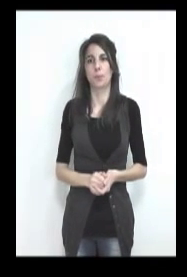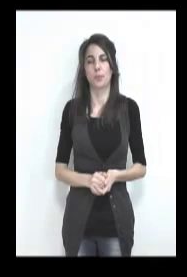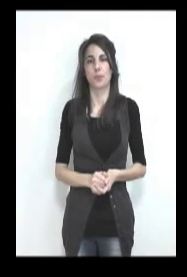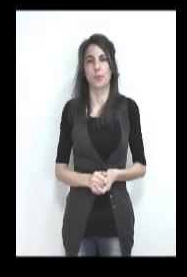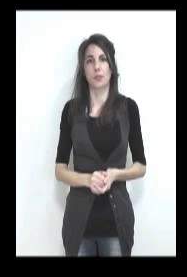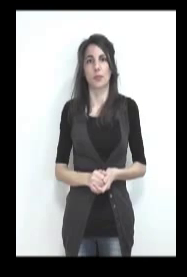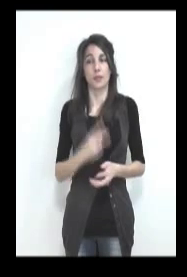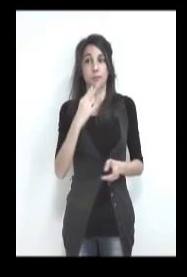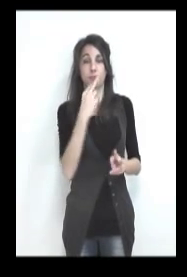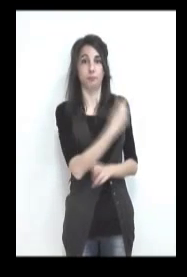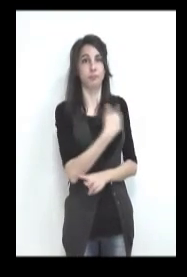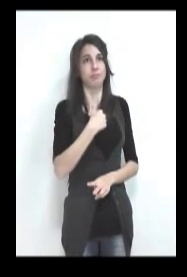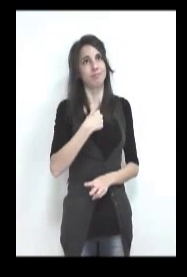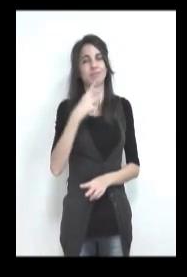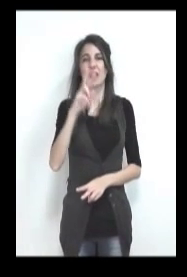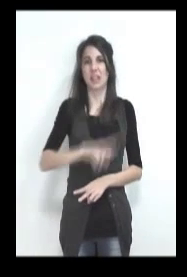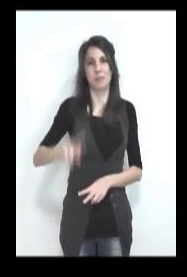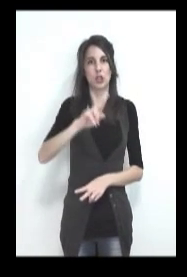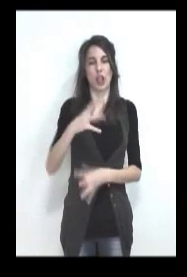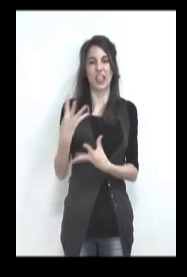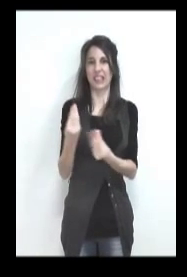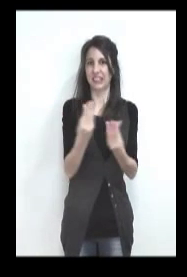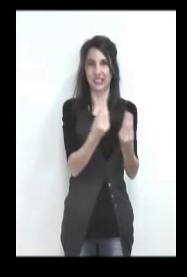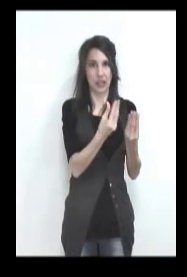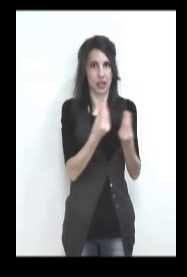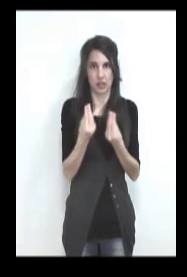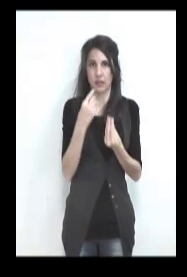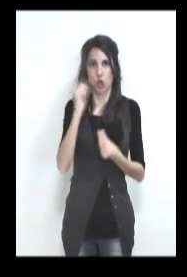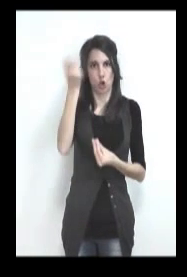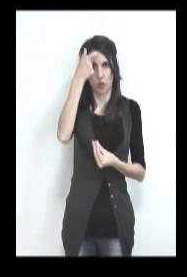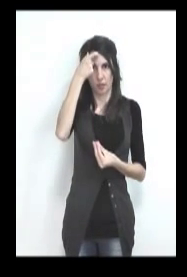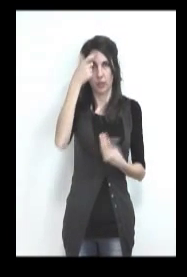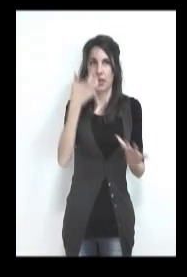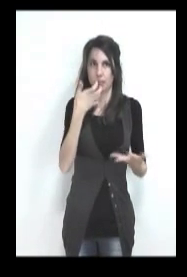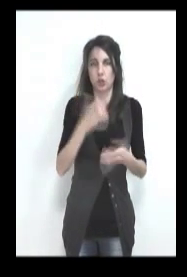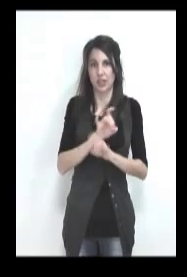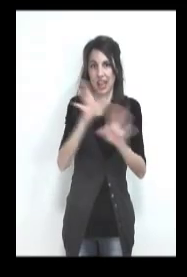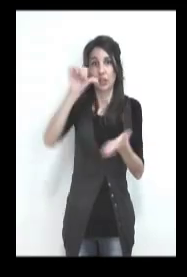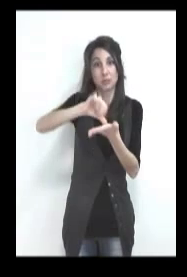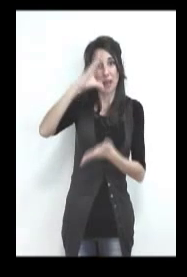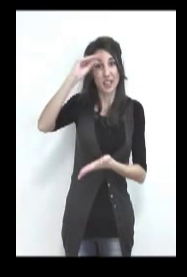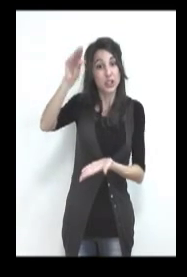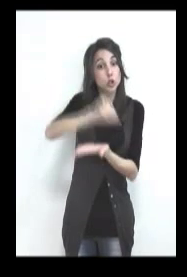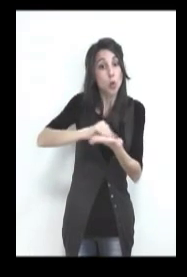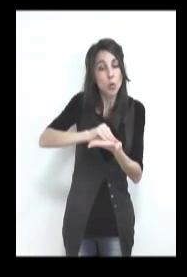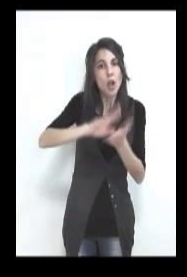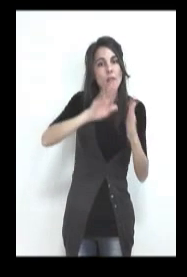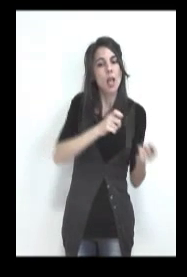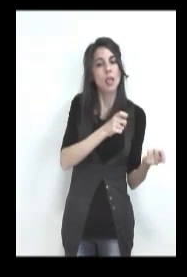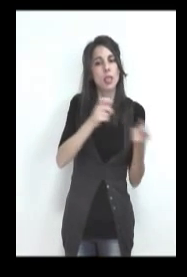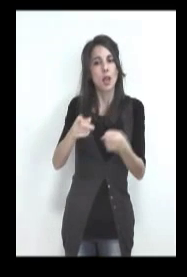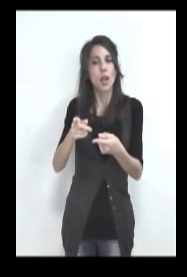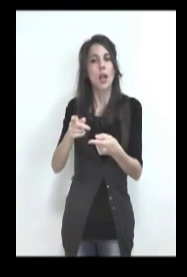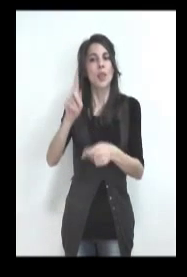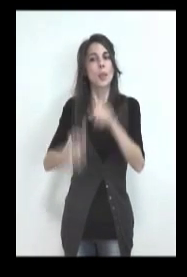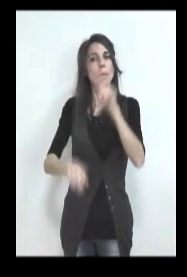Yo repito el concepto de densidad, porque realmente las soluciones de Smart Cities responden a saturación de